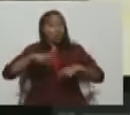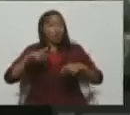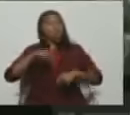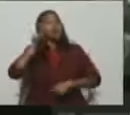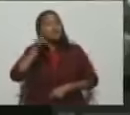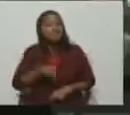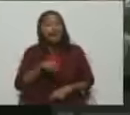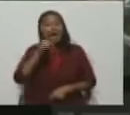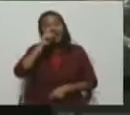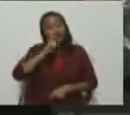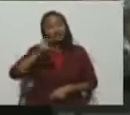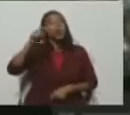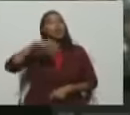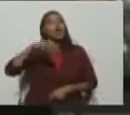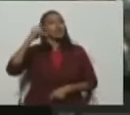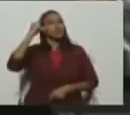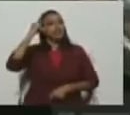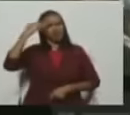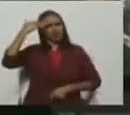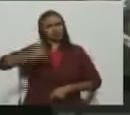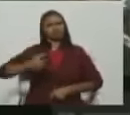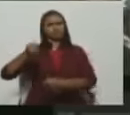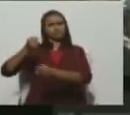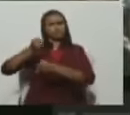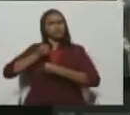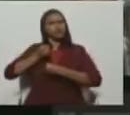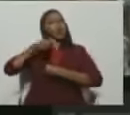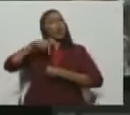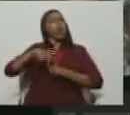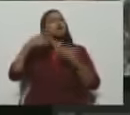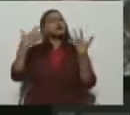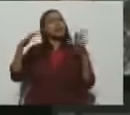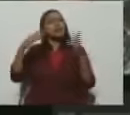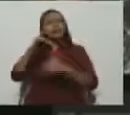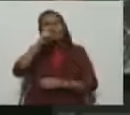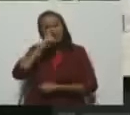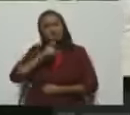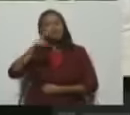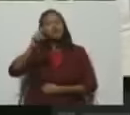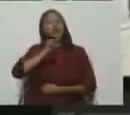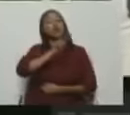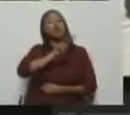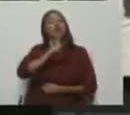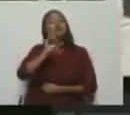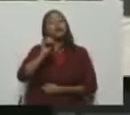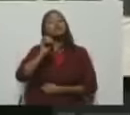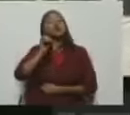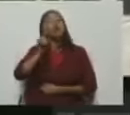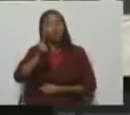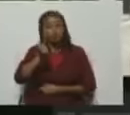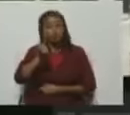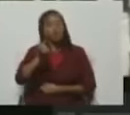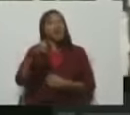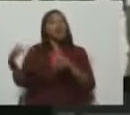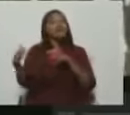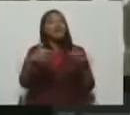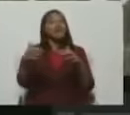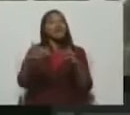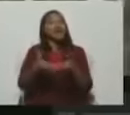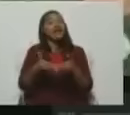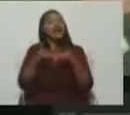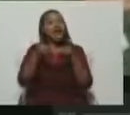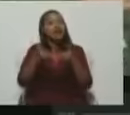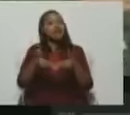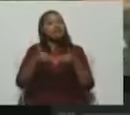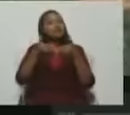mejor dicho, hoy es Día de la Armada, celebrando hoy el aniversario 201 de la Batalla Naval del Lago, y eso por supuesto